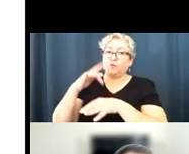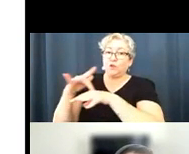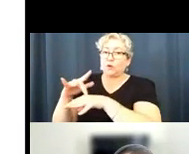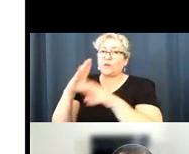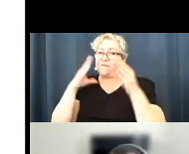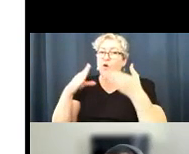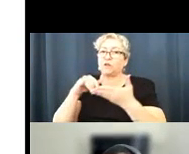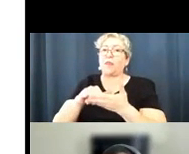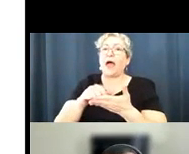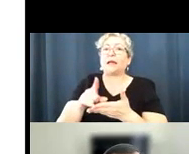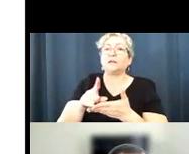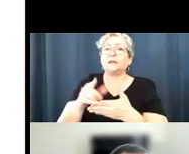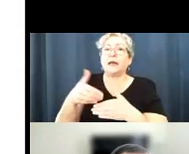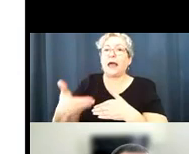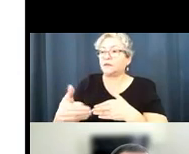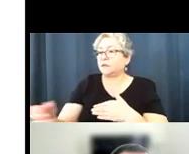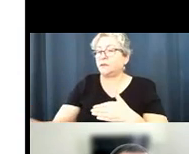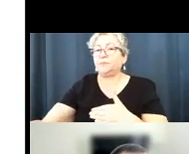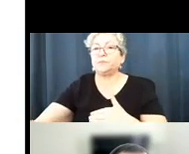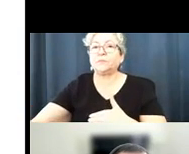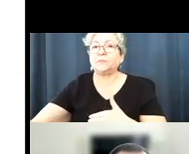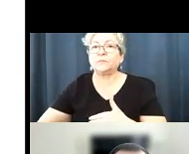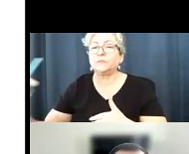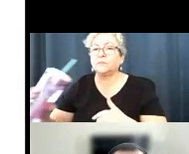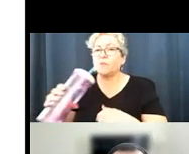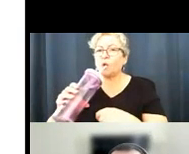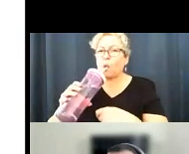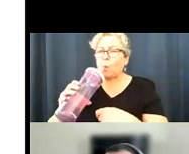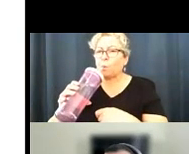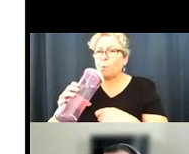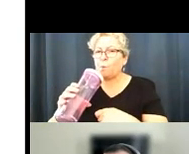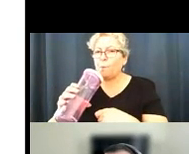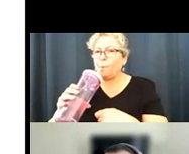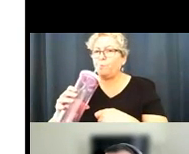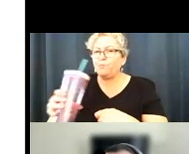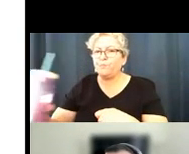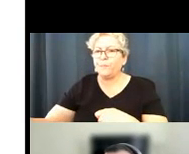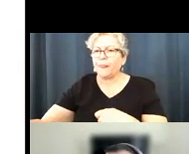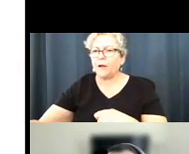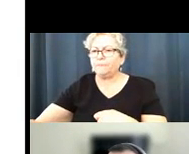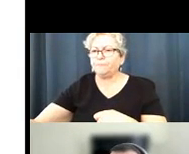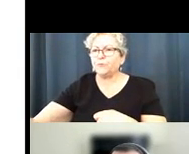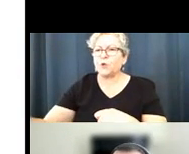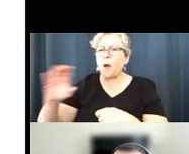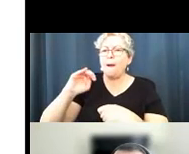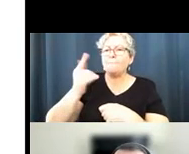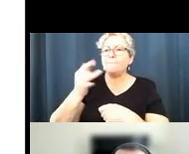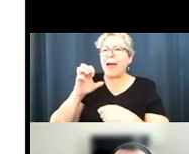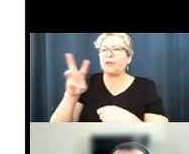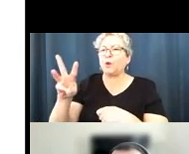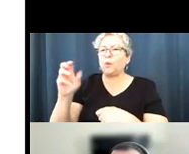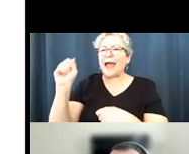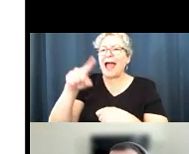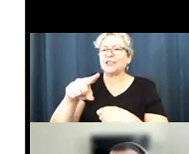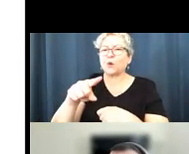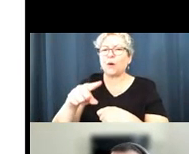se enfoquen bien en esto. Entonces, quiero hacer una pregunta que me pueda para aclarar.